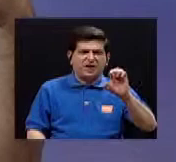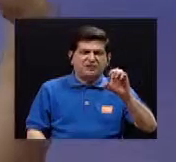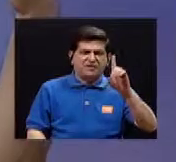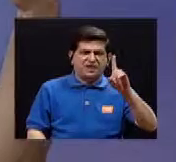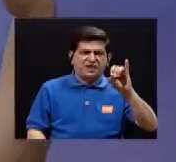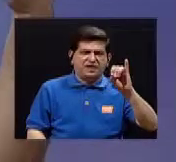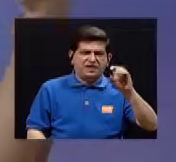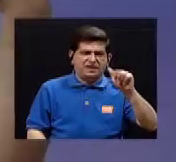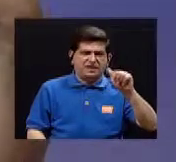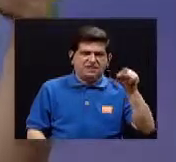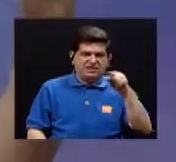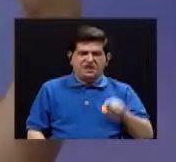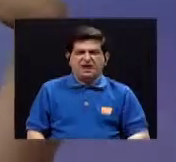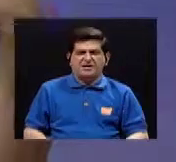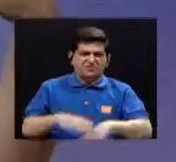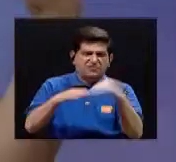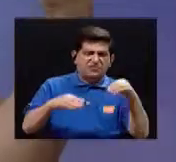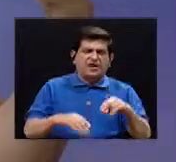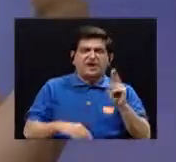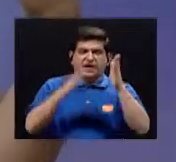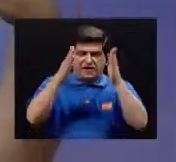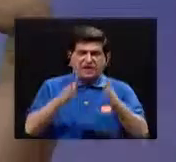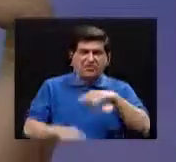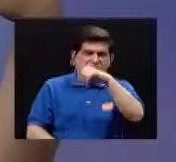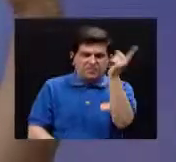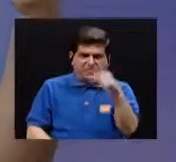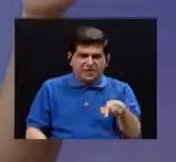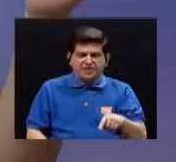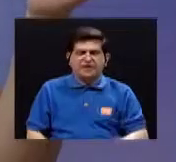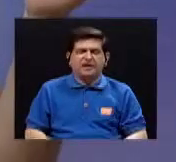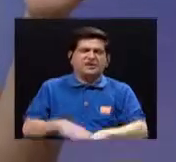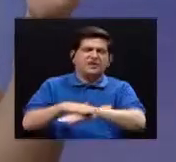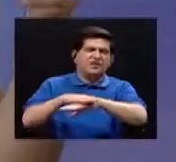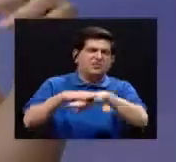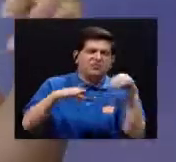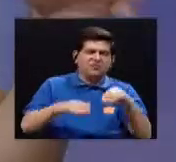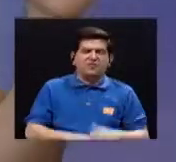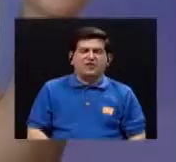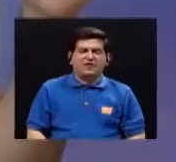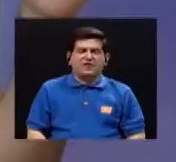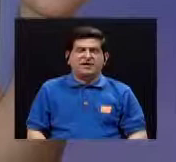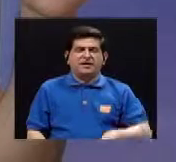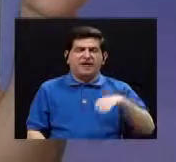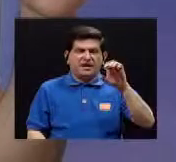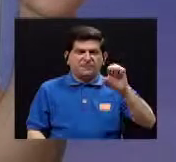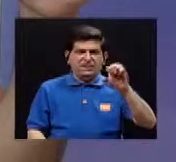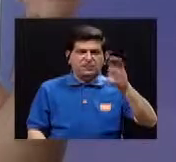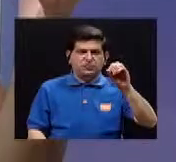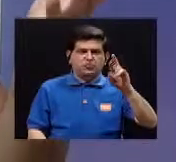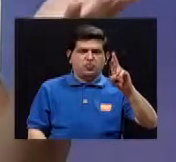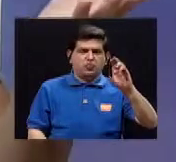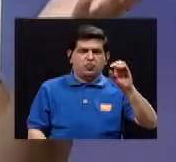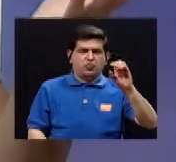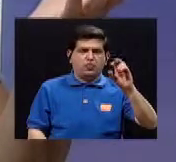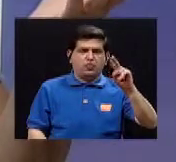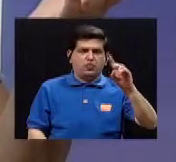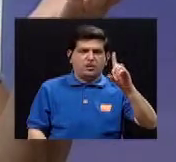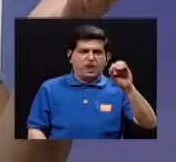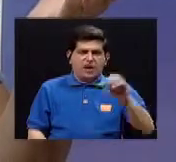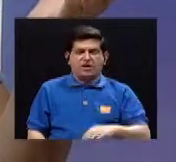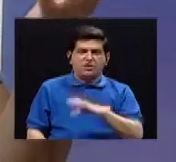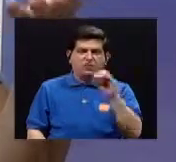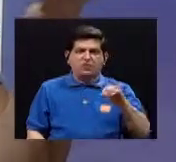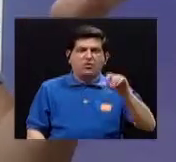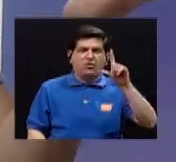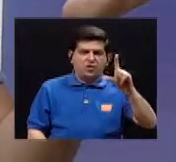enrique díaz fuera que era mi compañero de saprissa digamos se quedó a poder evaristo evaristo coronado que era